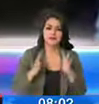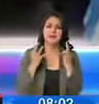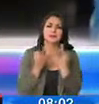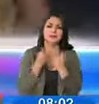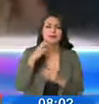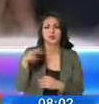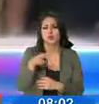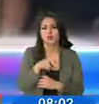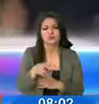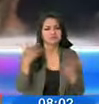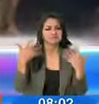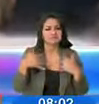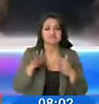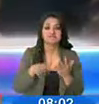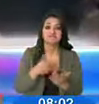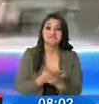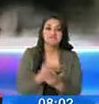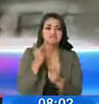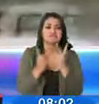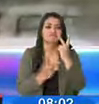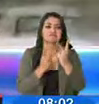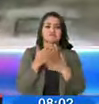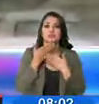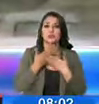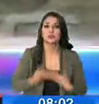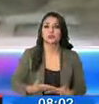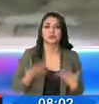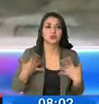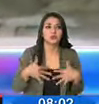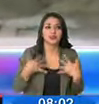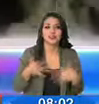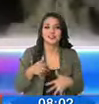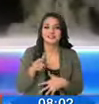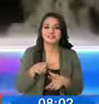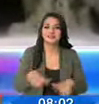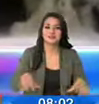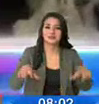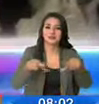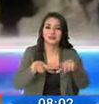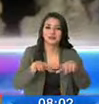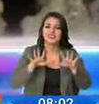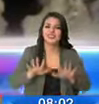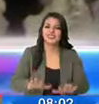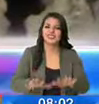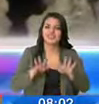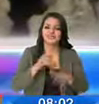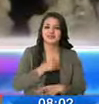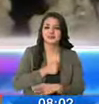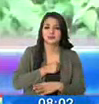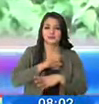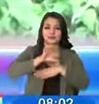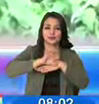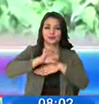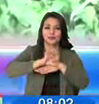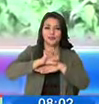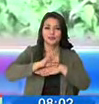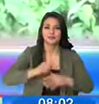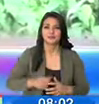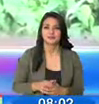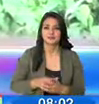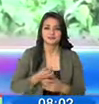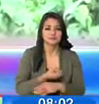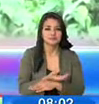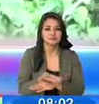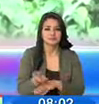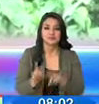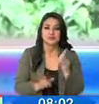en general han llegado y se han maravillado con ese impresionante paraje, que es parte de la riqueza de nuestro país. Recomendaría a todas las